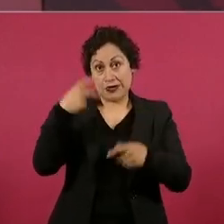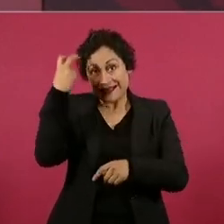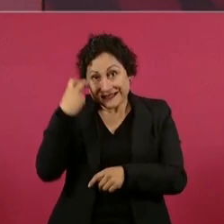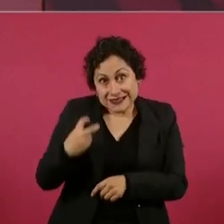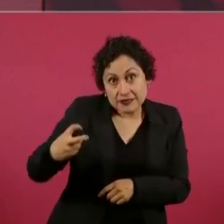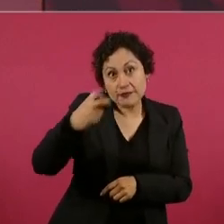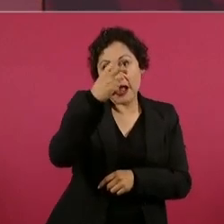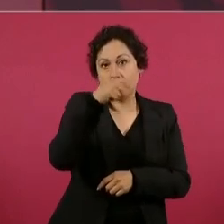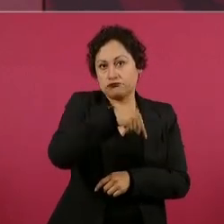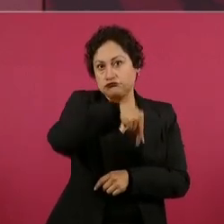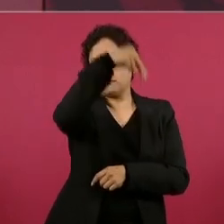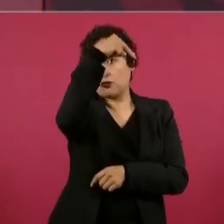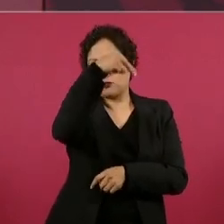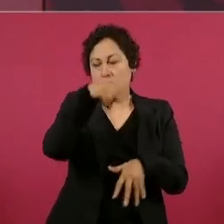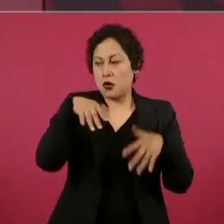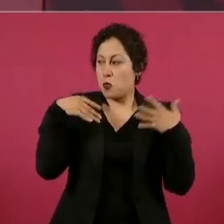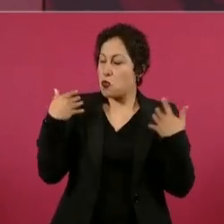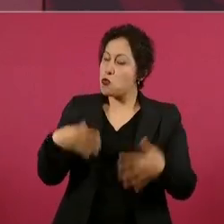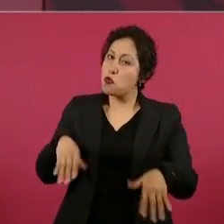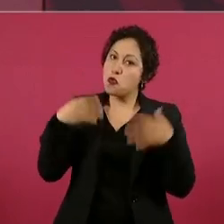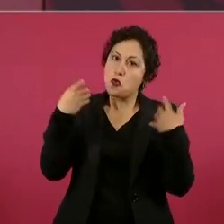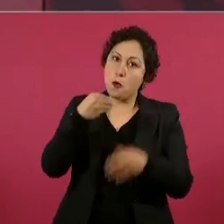es algo extraordinario, porque